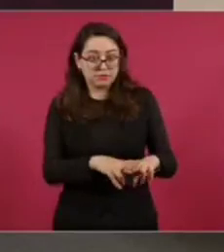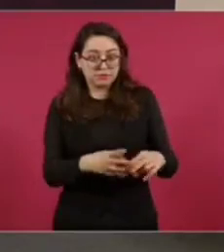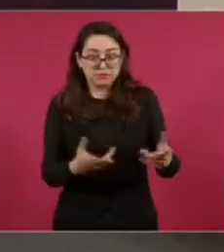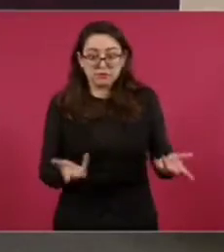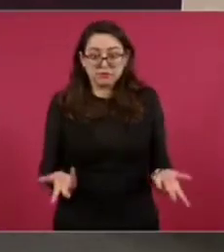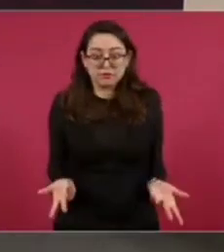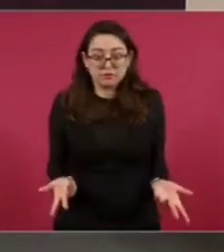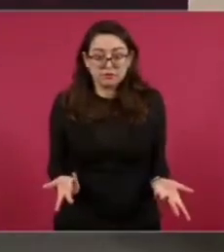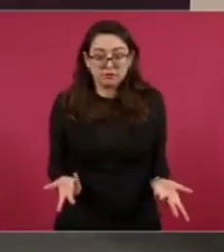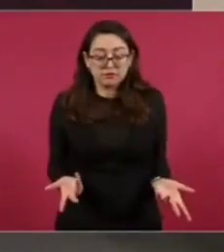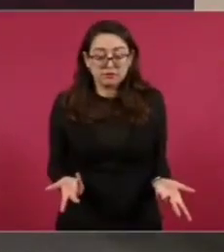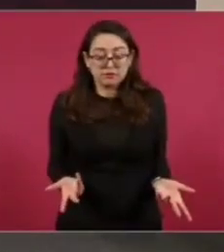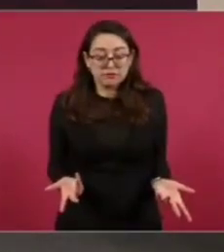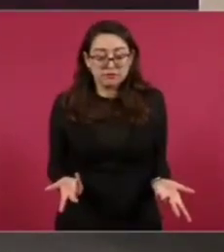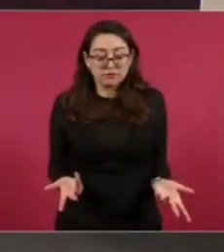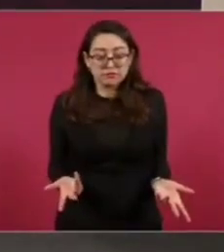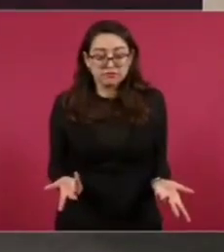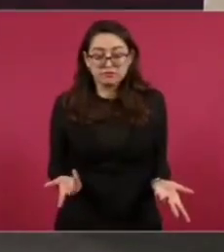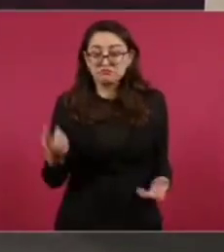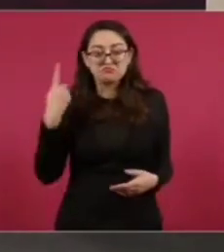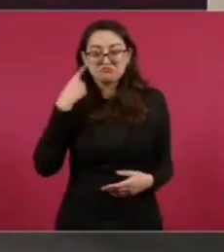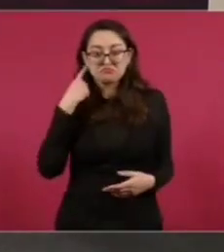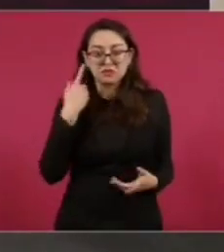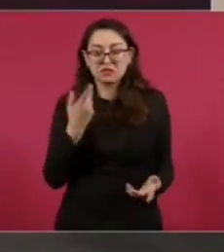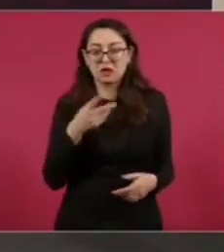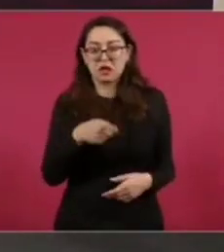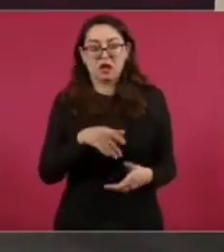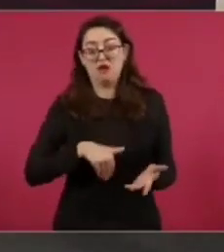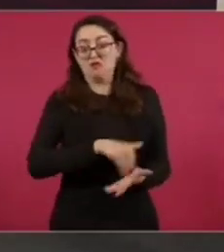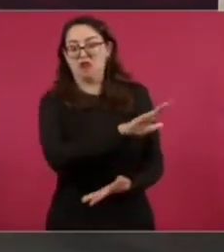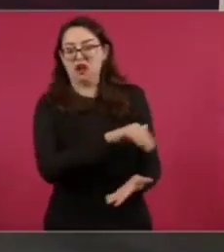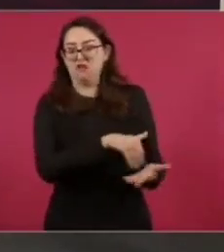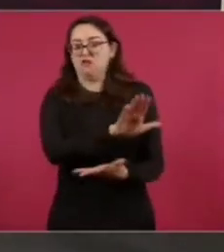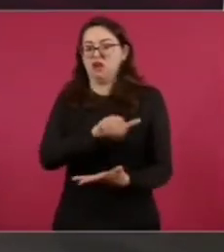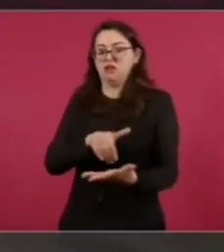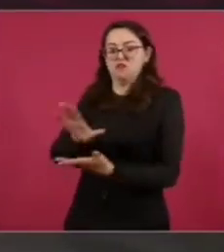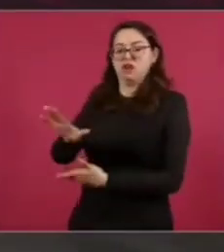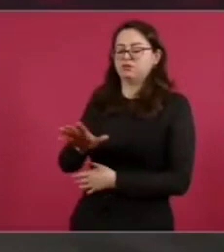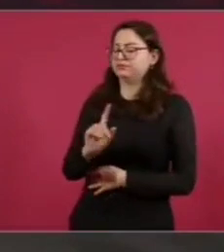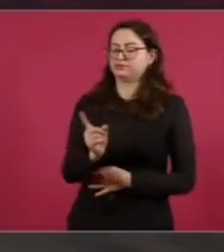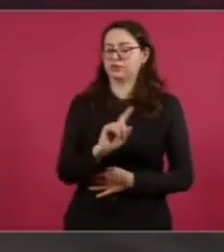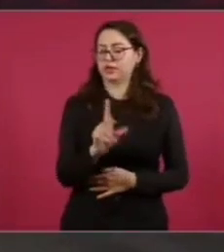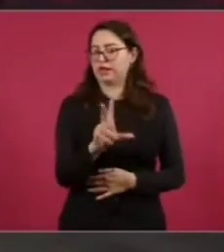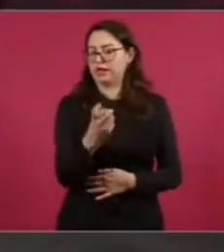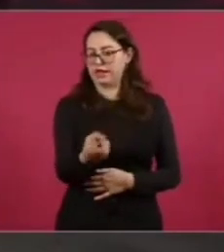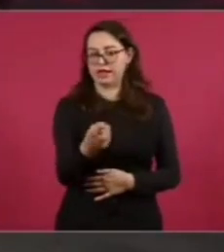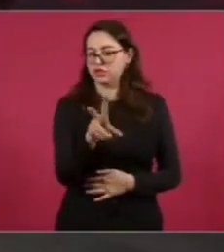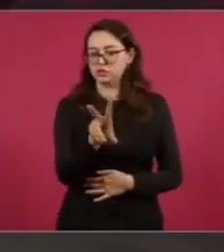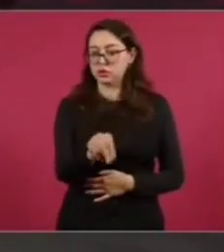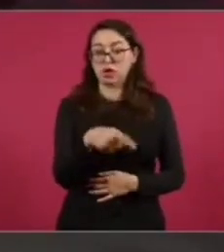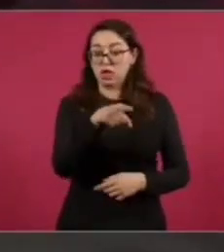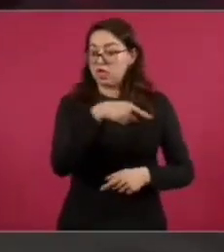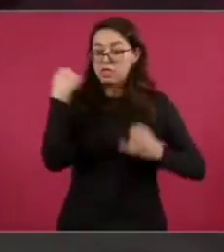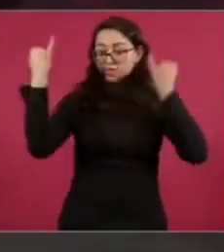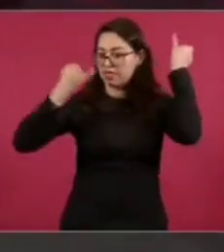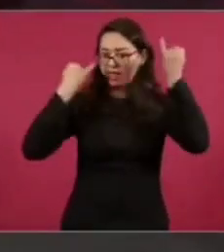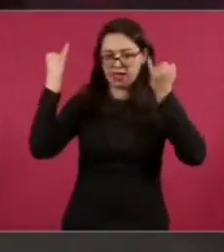Hay sorteo. No hay nada de eso. No. Mira, es